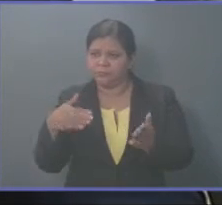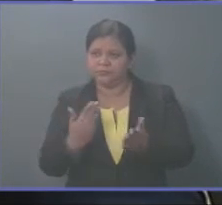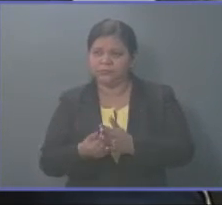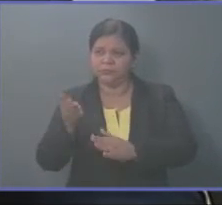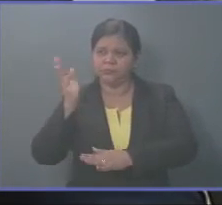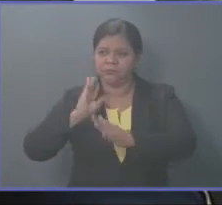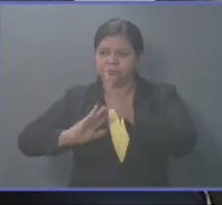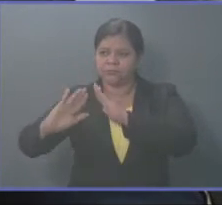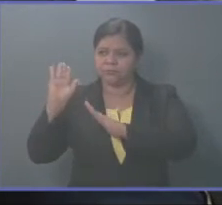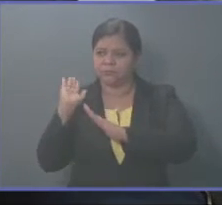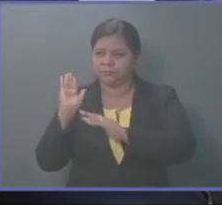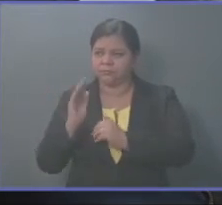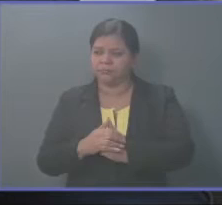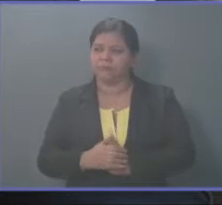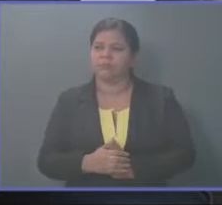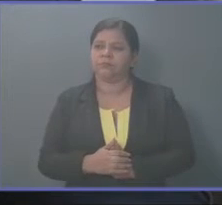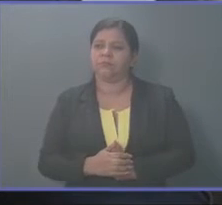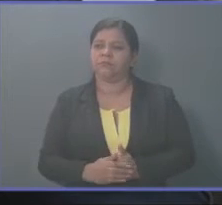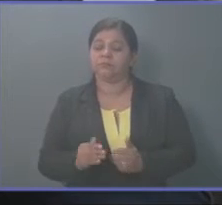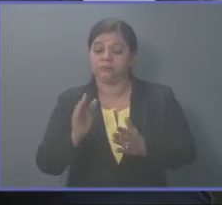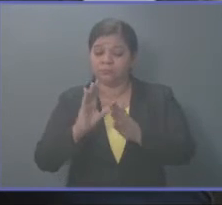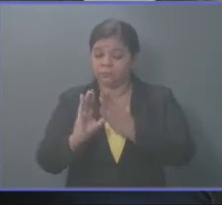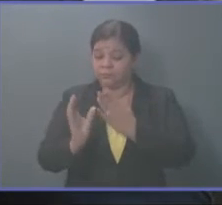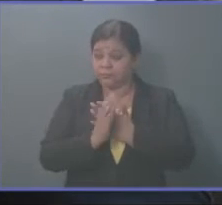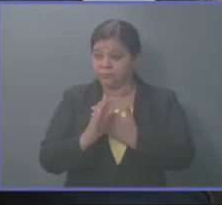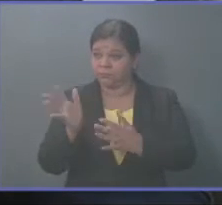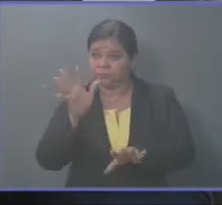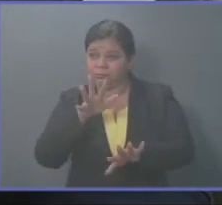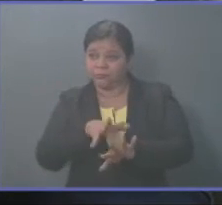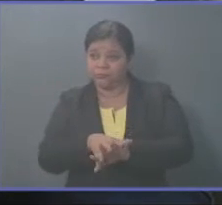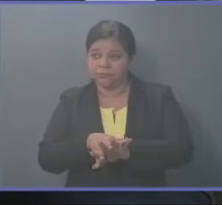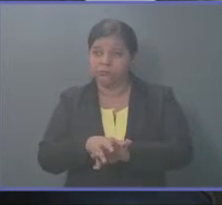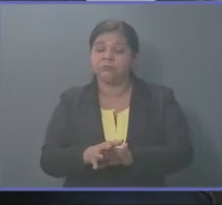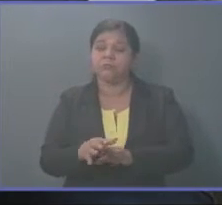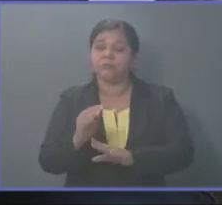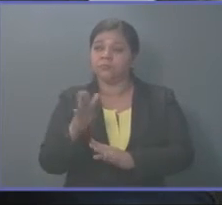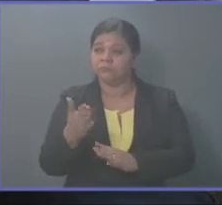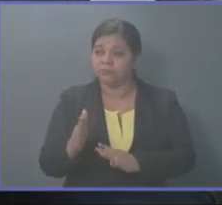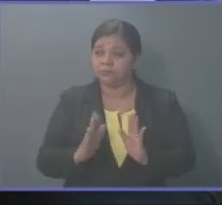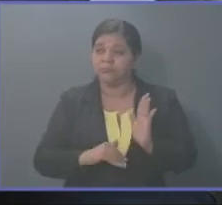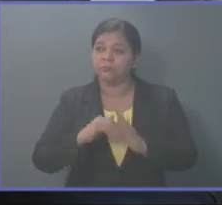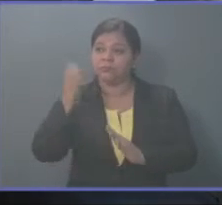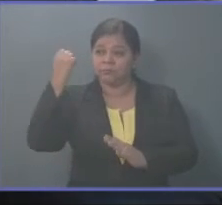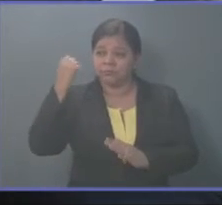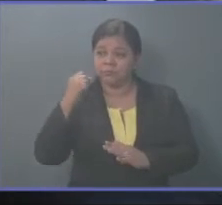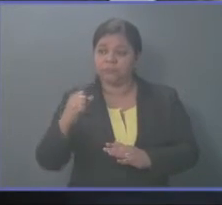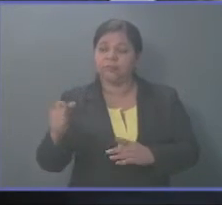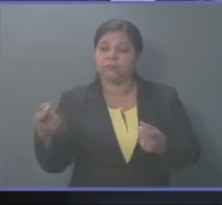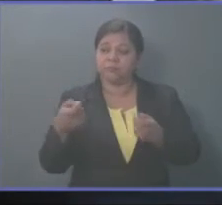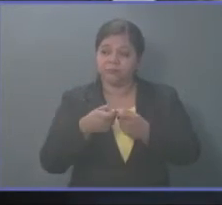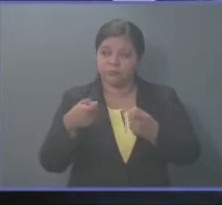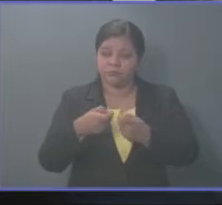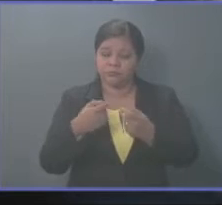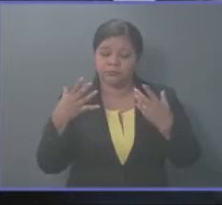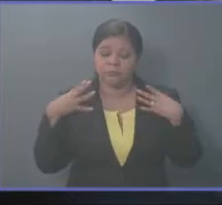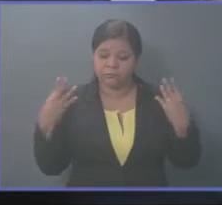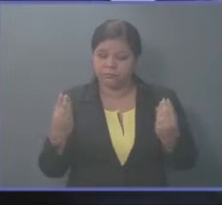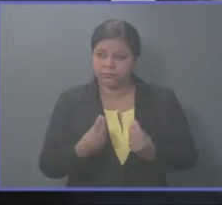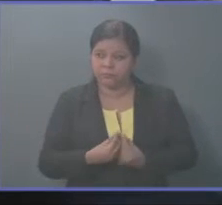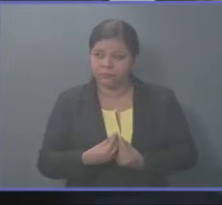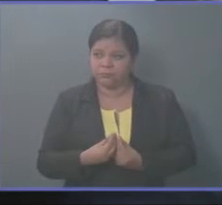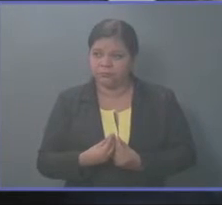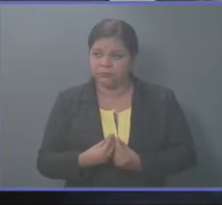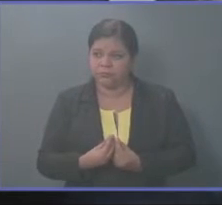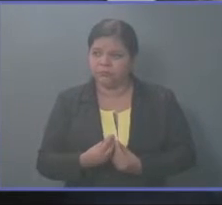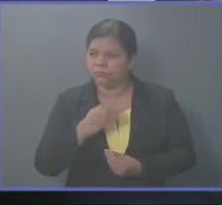historia. La cultura de la integración utiliza como fuerza principal la energía social. Una